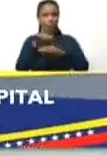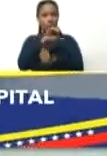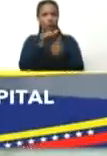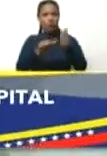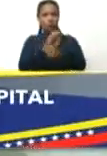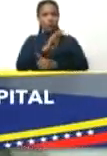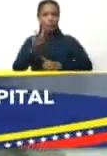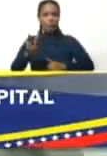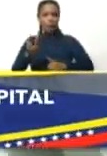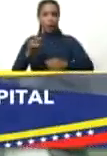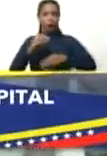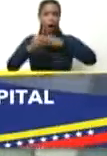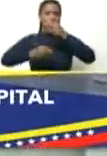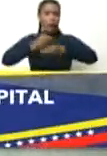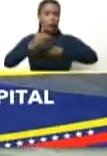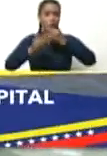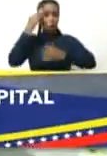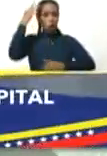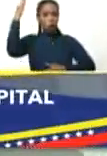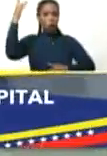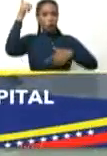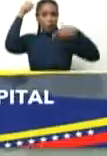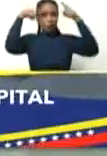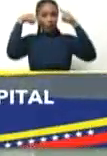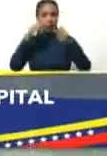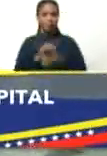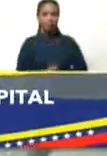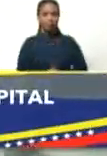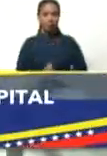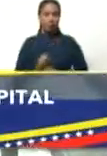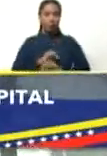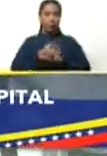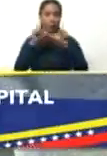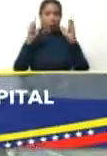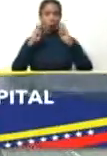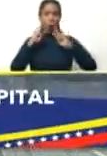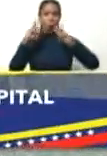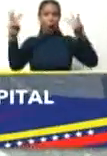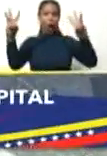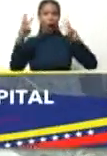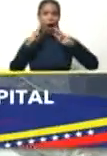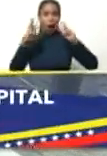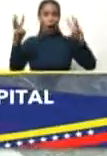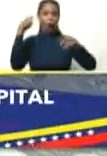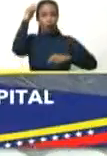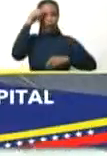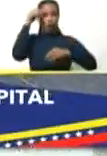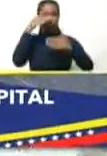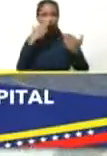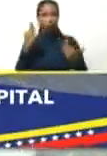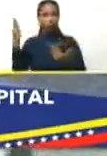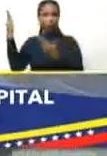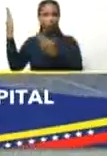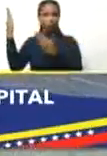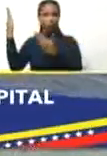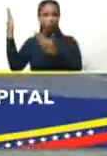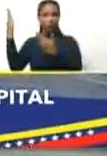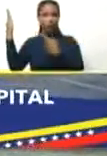vicepresidenta, alcanzando los sueños de Chávez. Impresionante las imágenes que estamos viendo de lo que ha sido